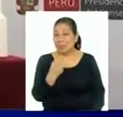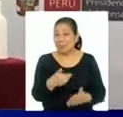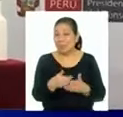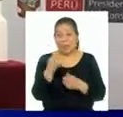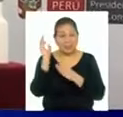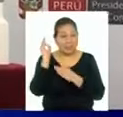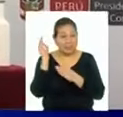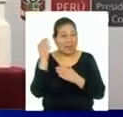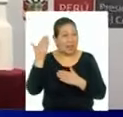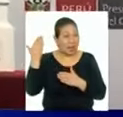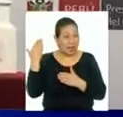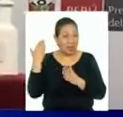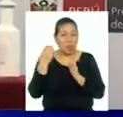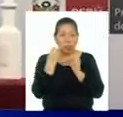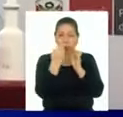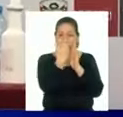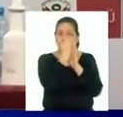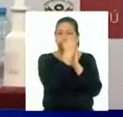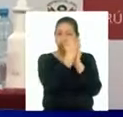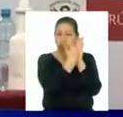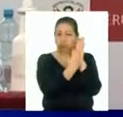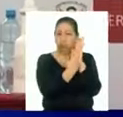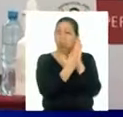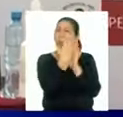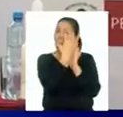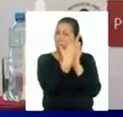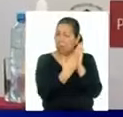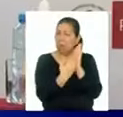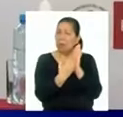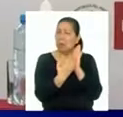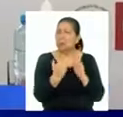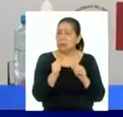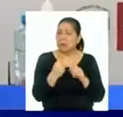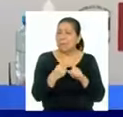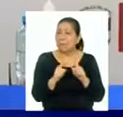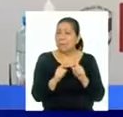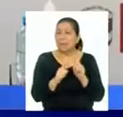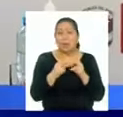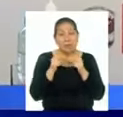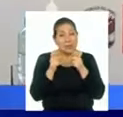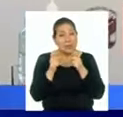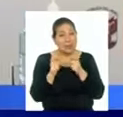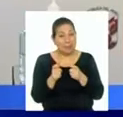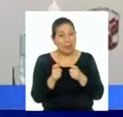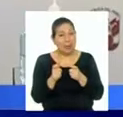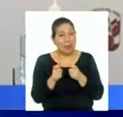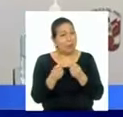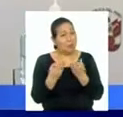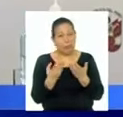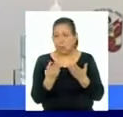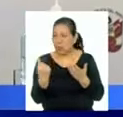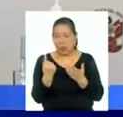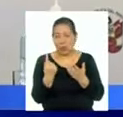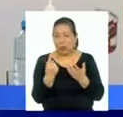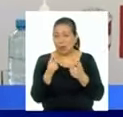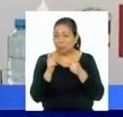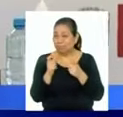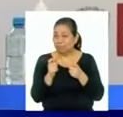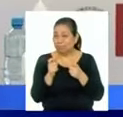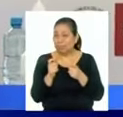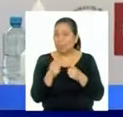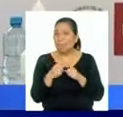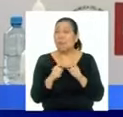la conferencia, hay un registro de una tendencia a la baja de la criminalidad, sin embargo la percepción, no se refleja en la percepción de